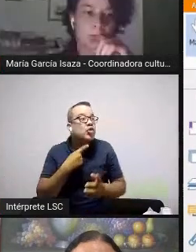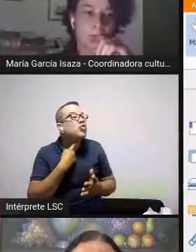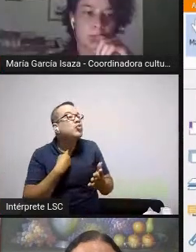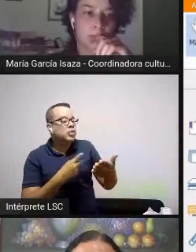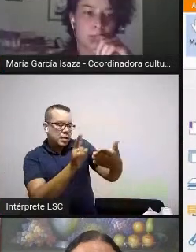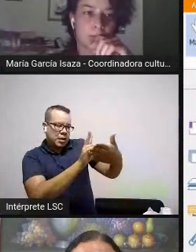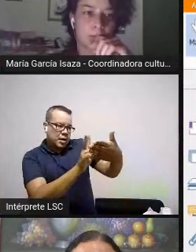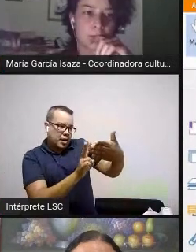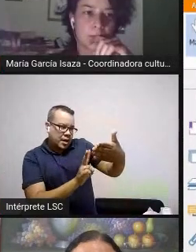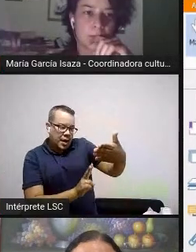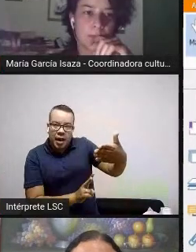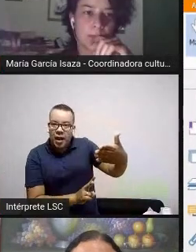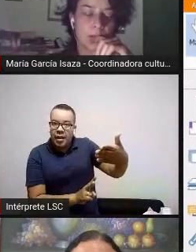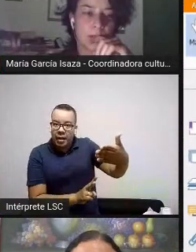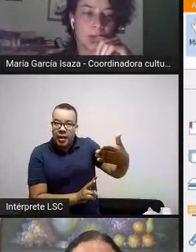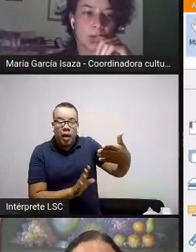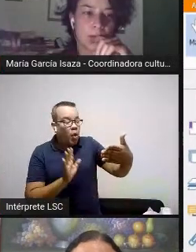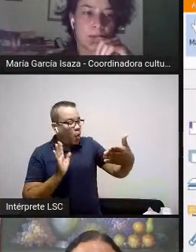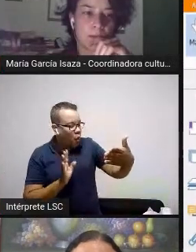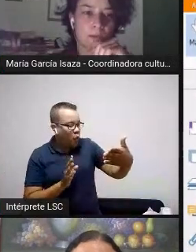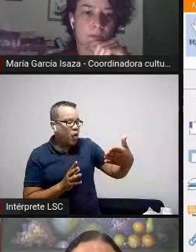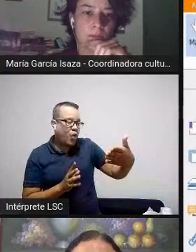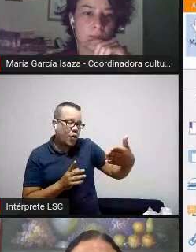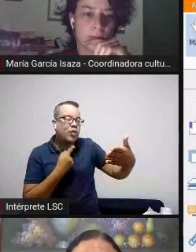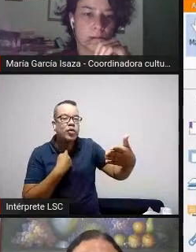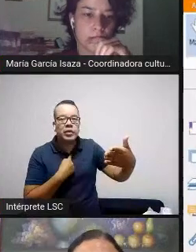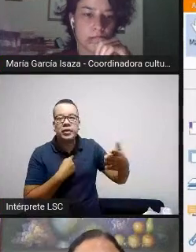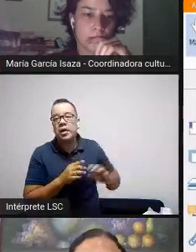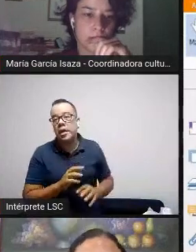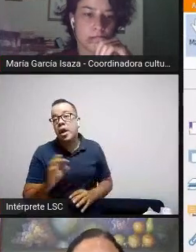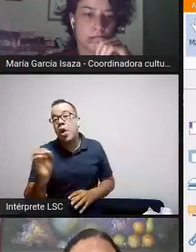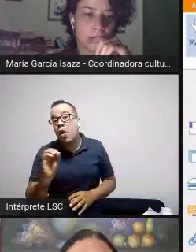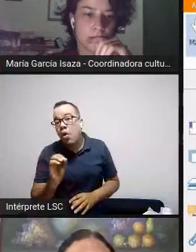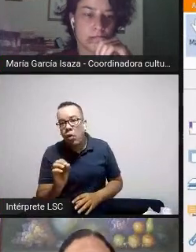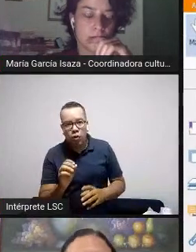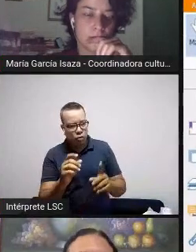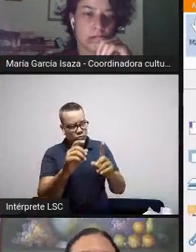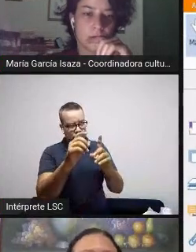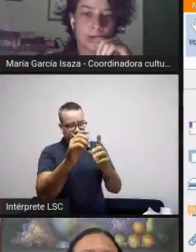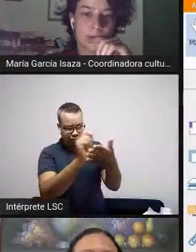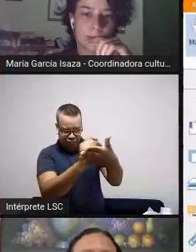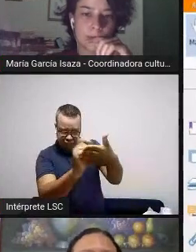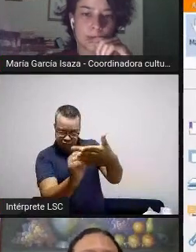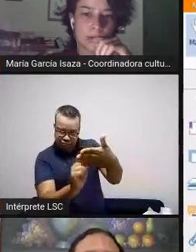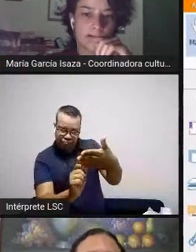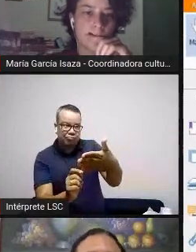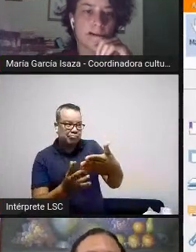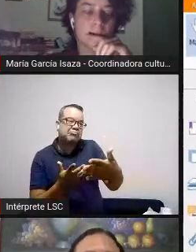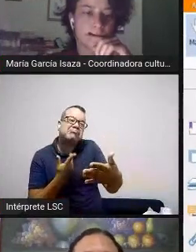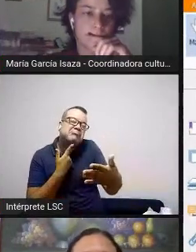o sea por un gusto porque también hay interés en la escritura. Y para mí,